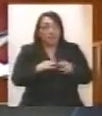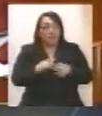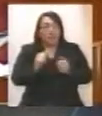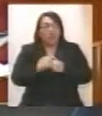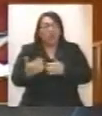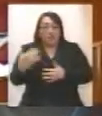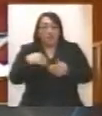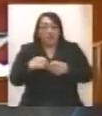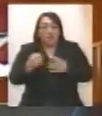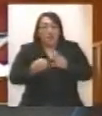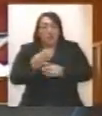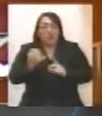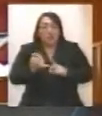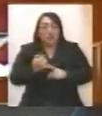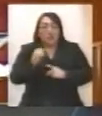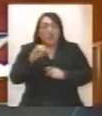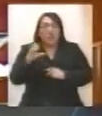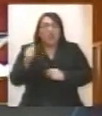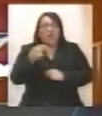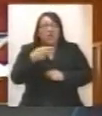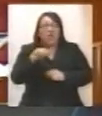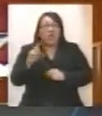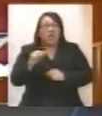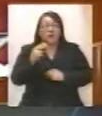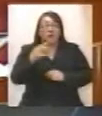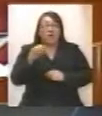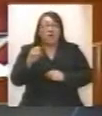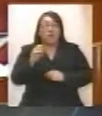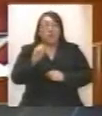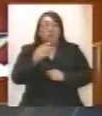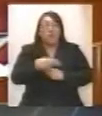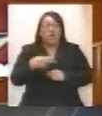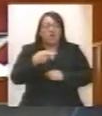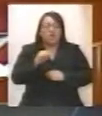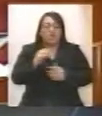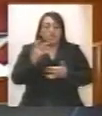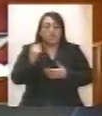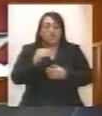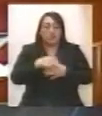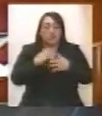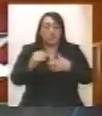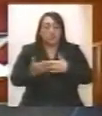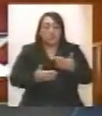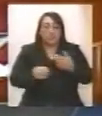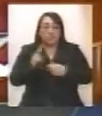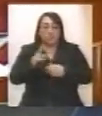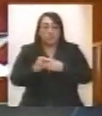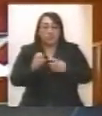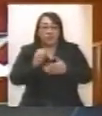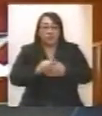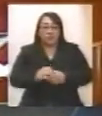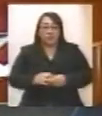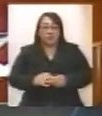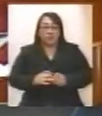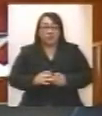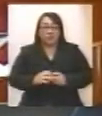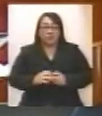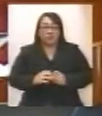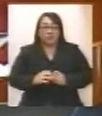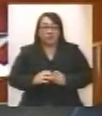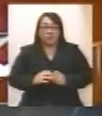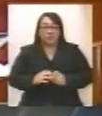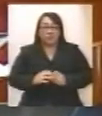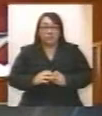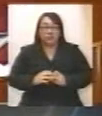de las ciudades de Arequipa, Ica, Huaraz, Huánuco, Huancayo, y se espera ampliar este servicio a dos ciudades más.